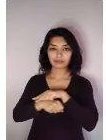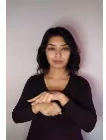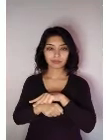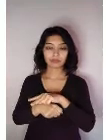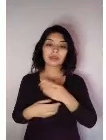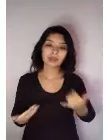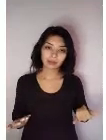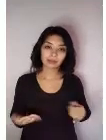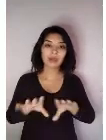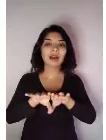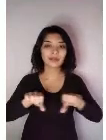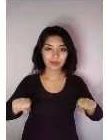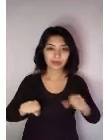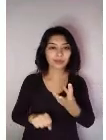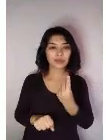carrera.